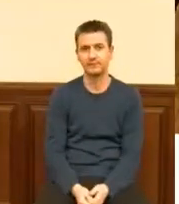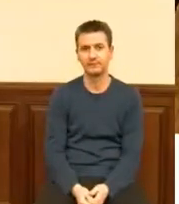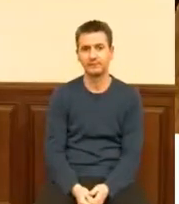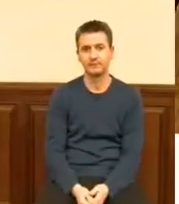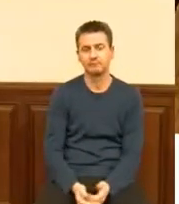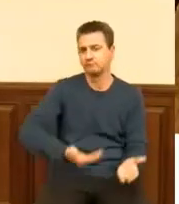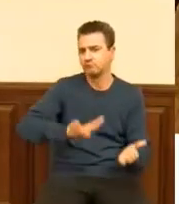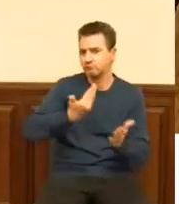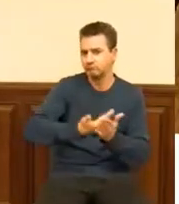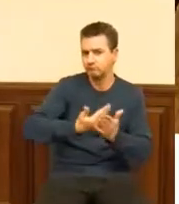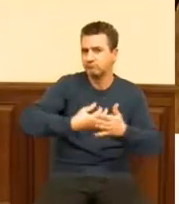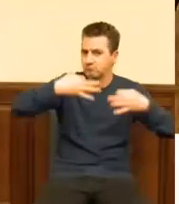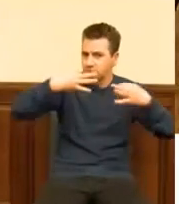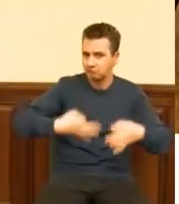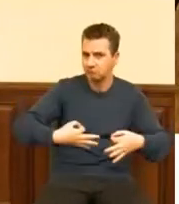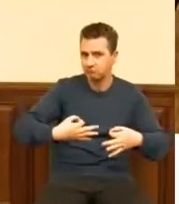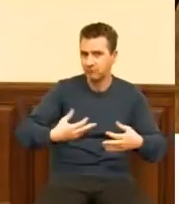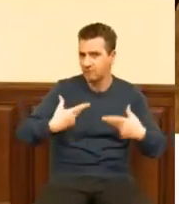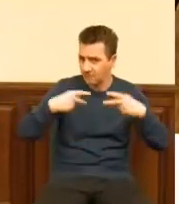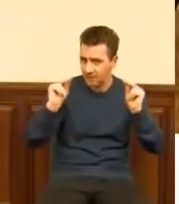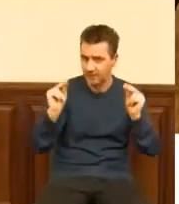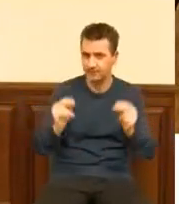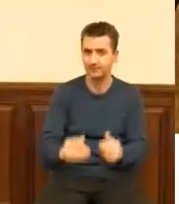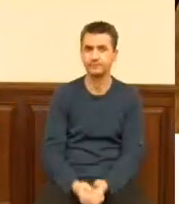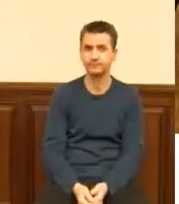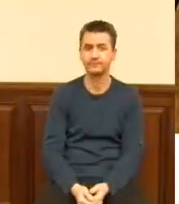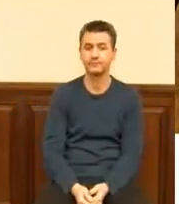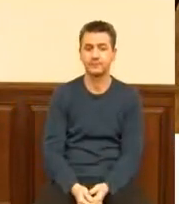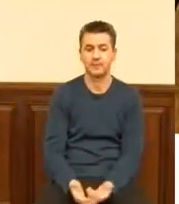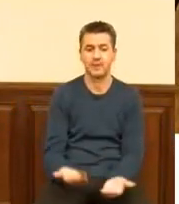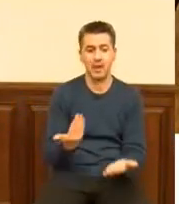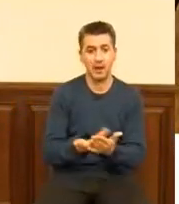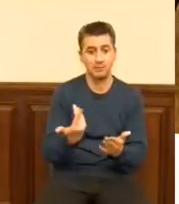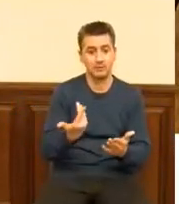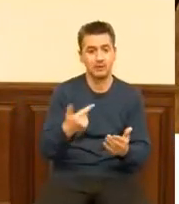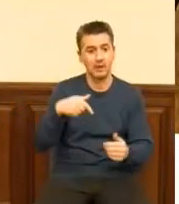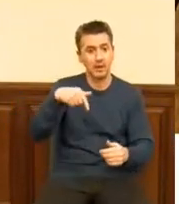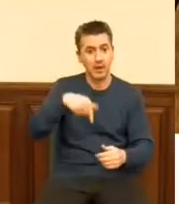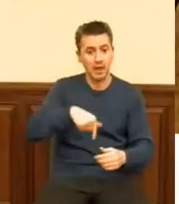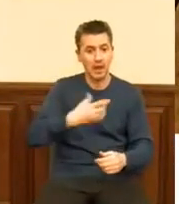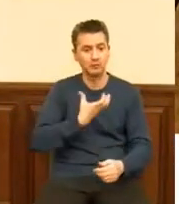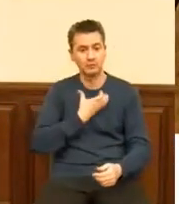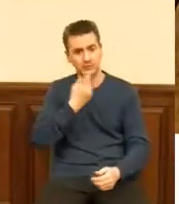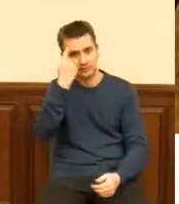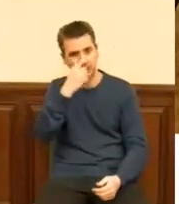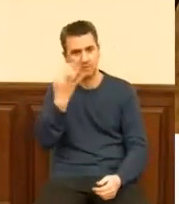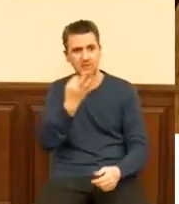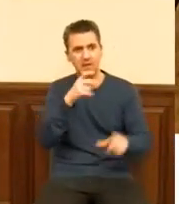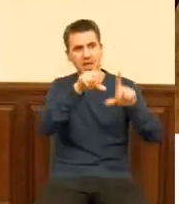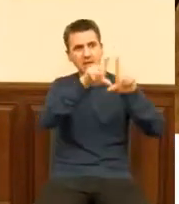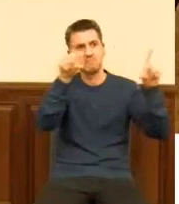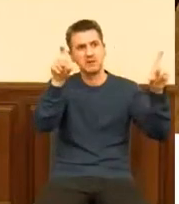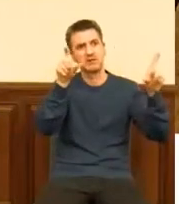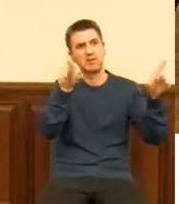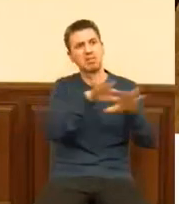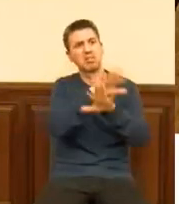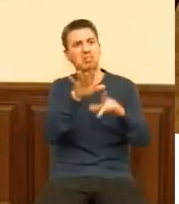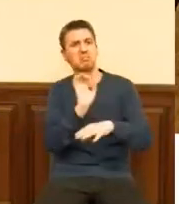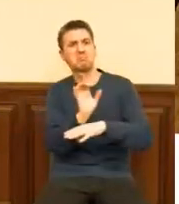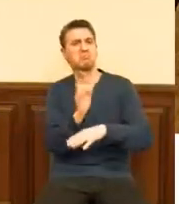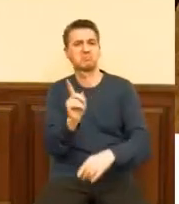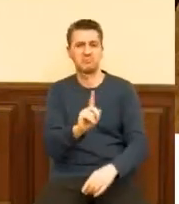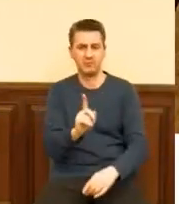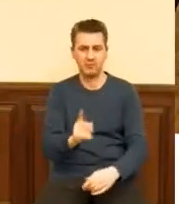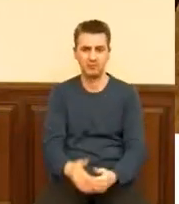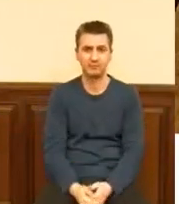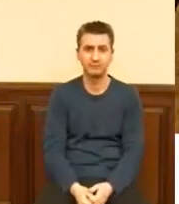las garantías de que en ese ayuntamiento las empresas pues no nos toman por el pito del sereno y